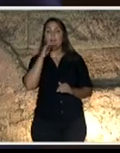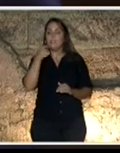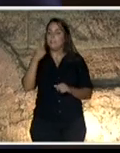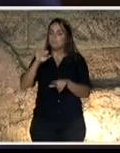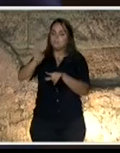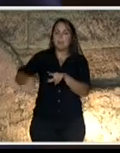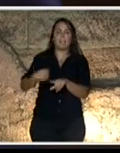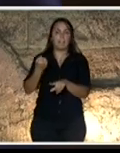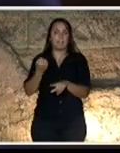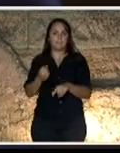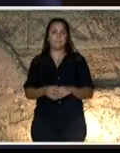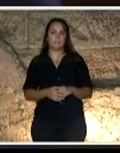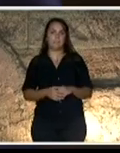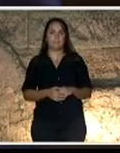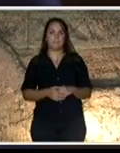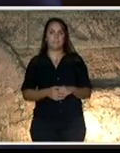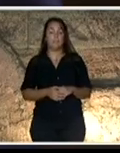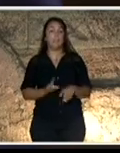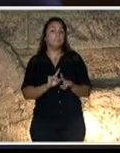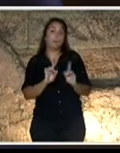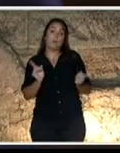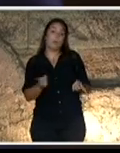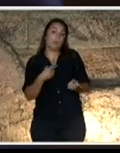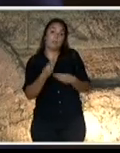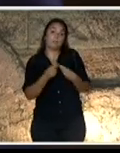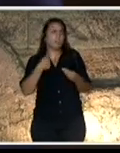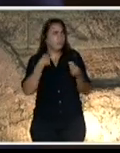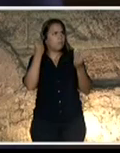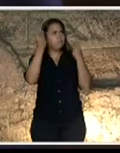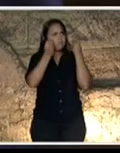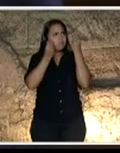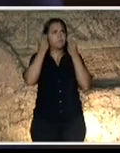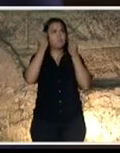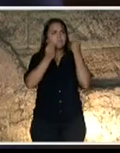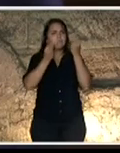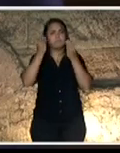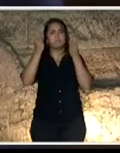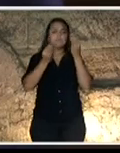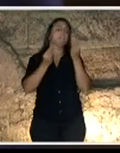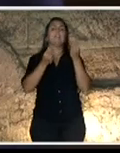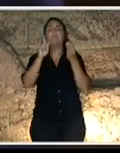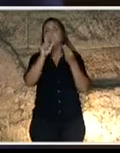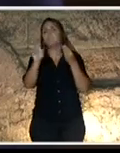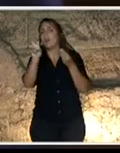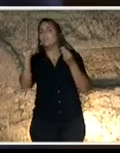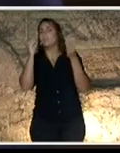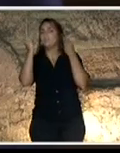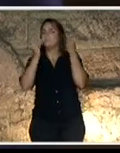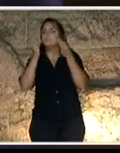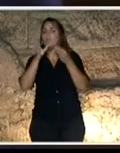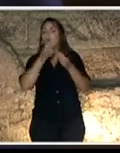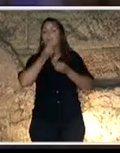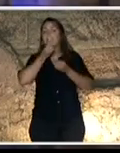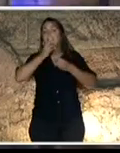vacía? Tampoco da respuesta, por mucho que lo pensé biógrafo Parker en su excelente